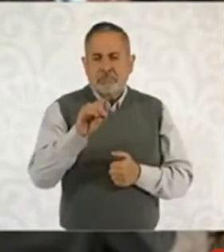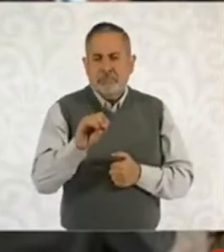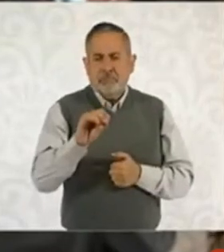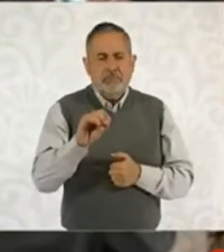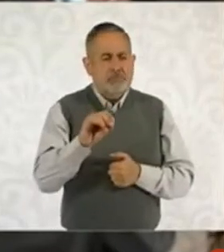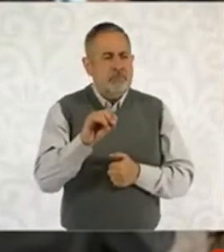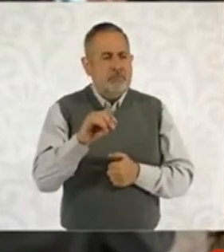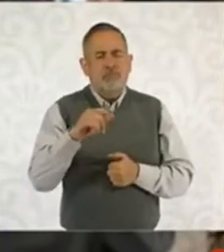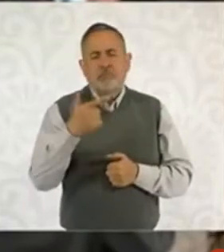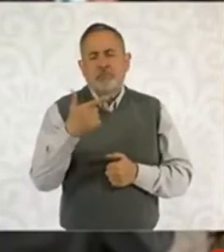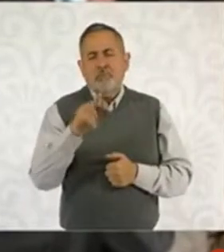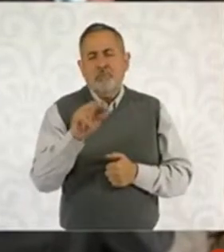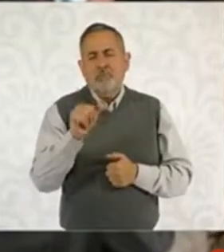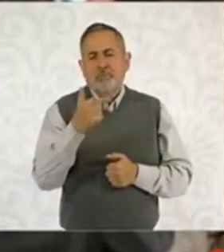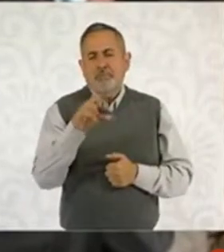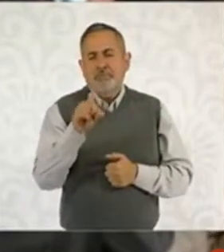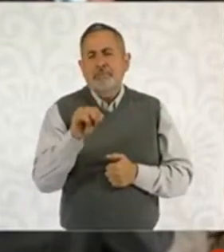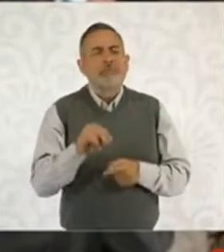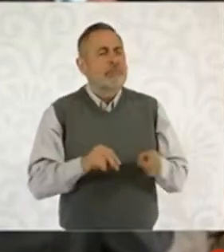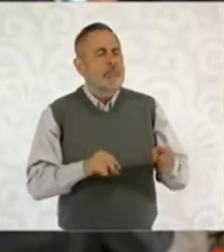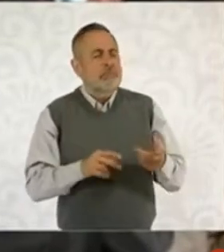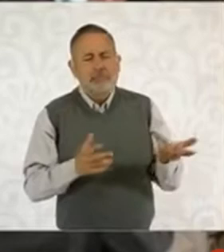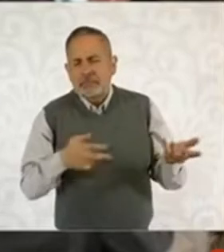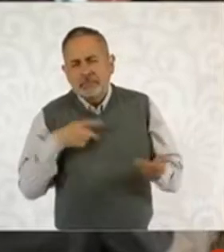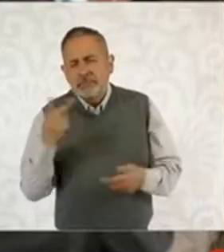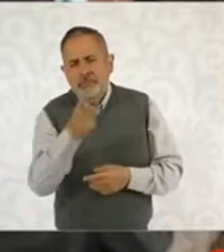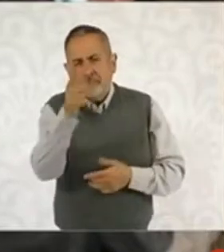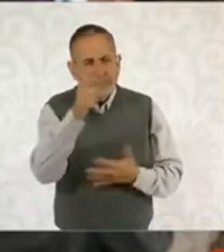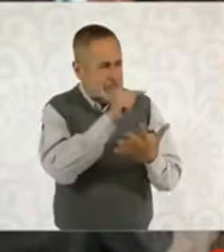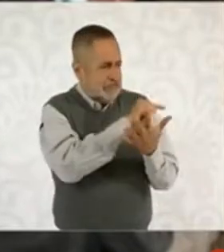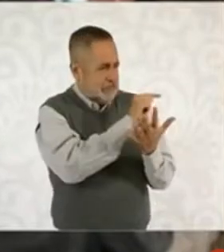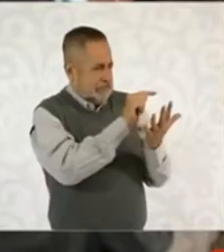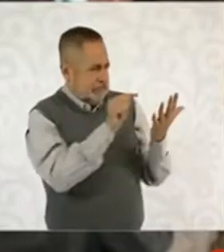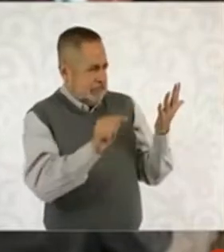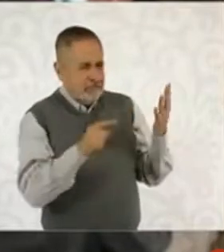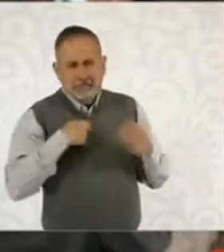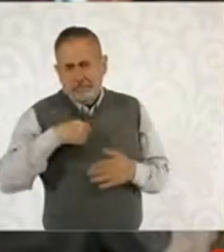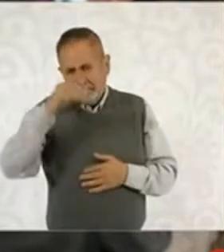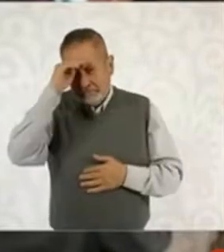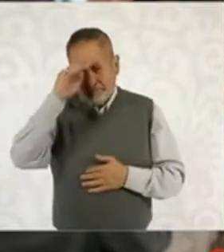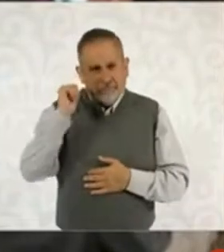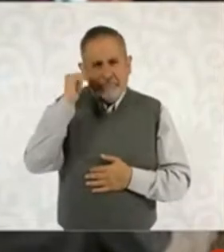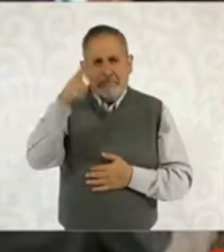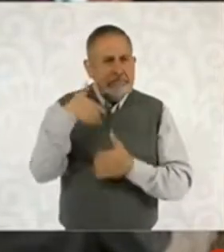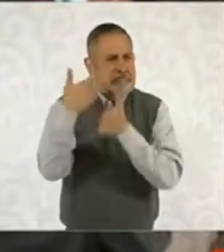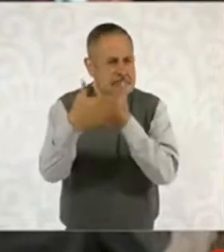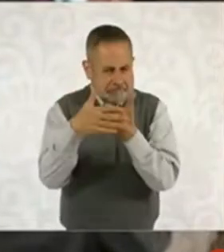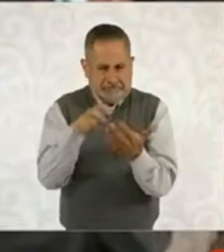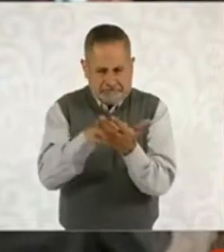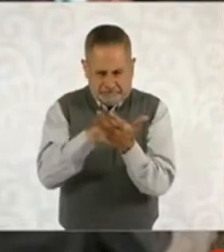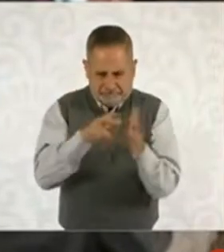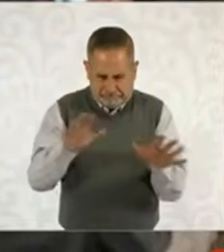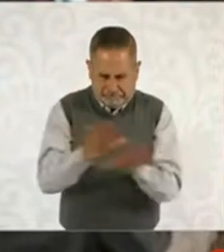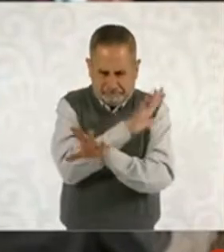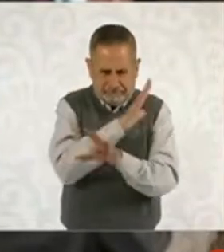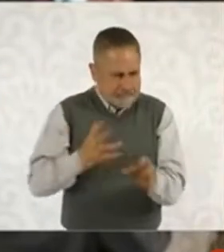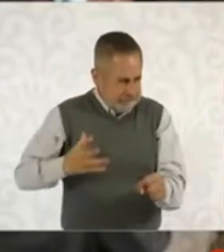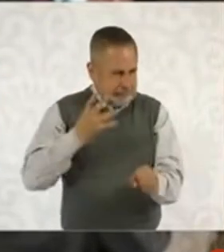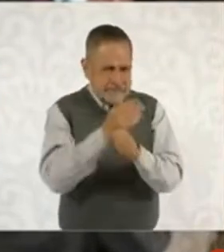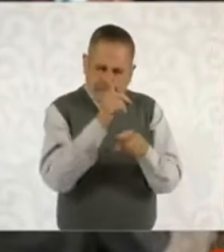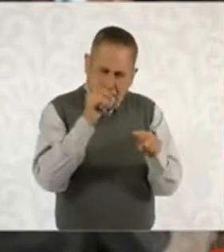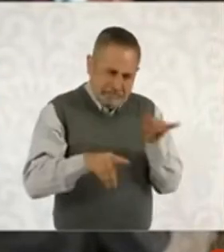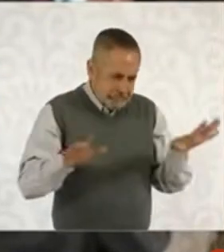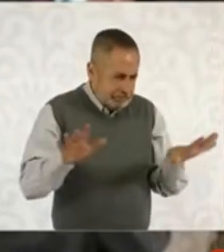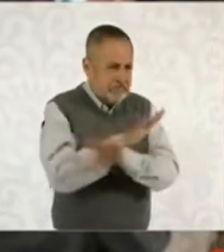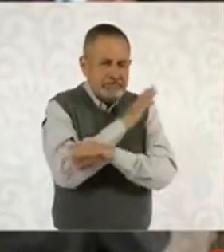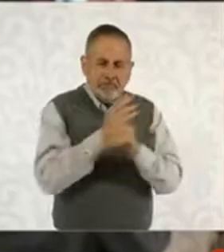González Guajardo. Preguntarle, Presidenta, si se tiene en este contexto contemplada alguna reforma al Instituto